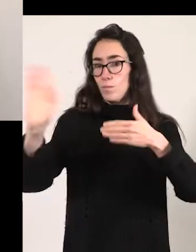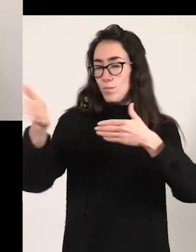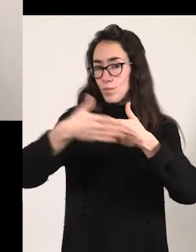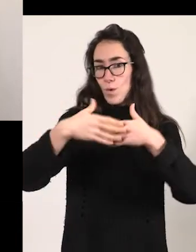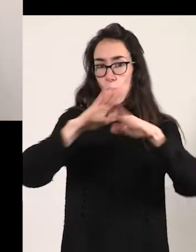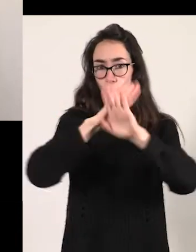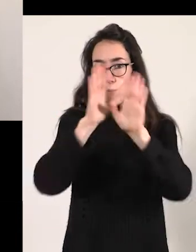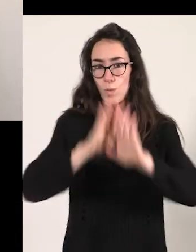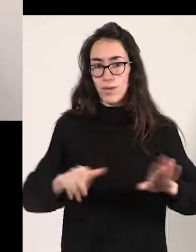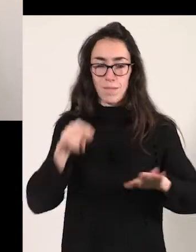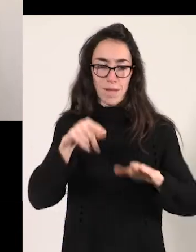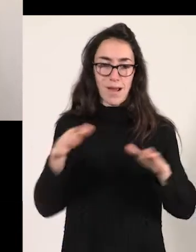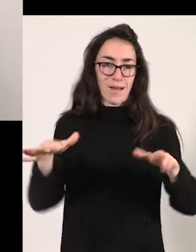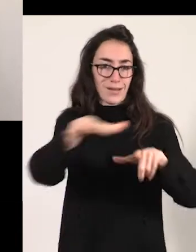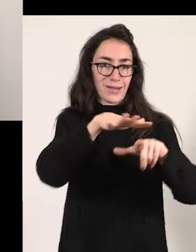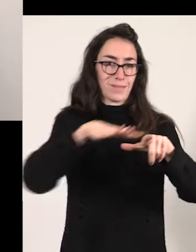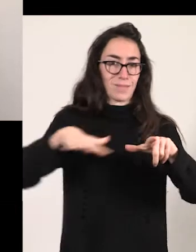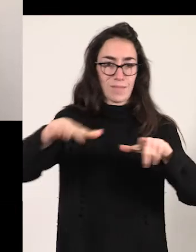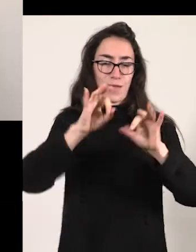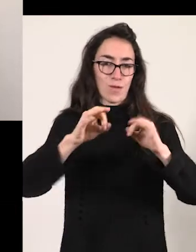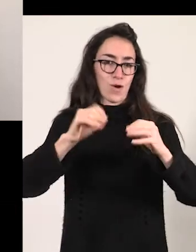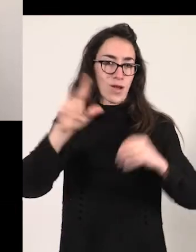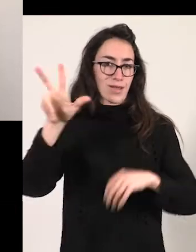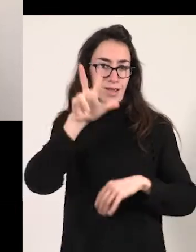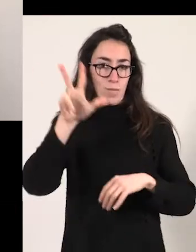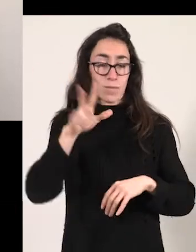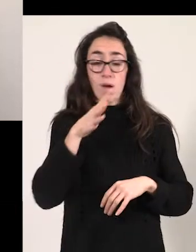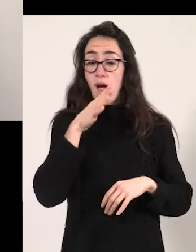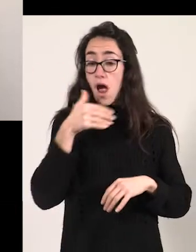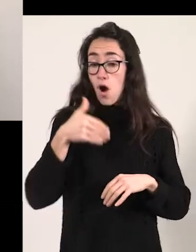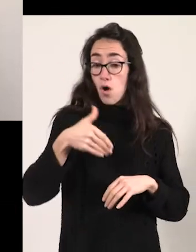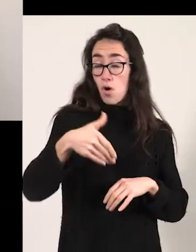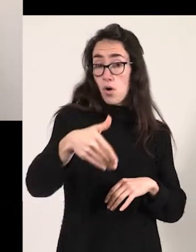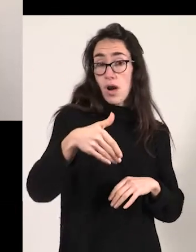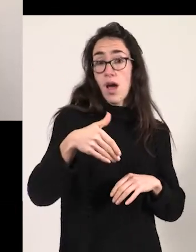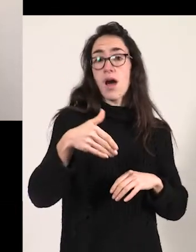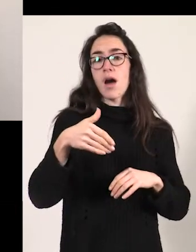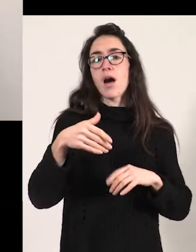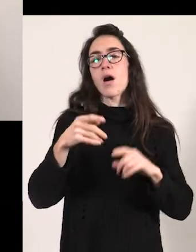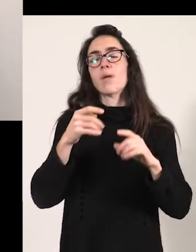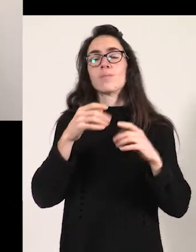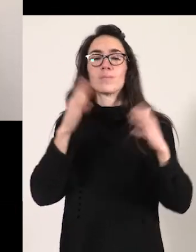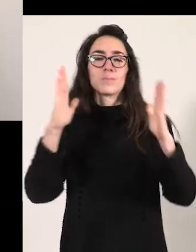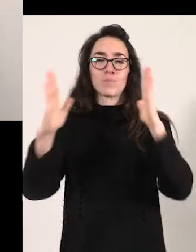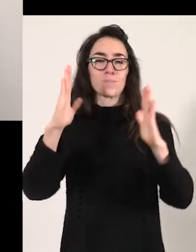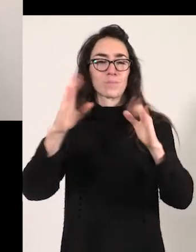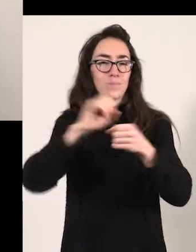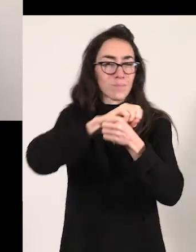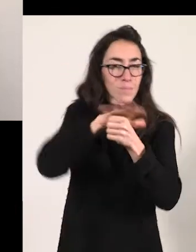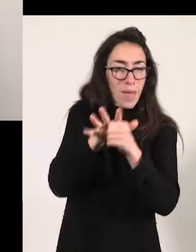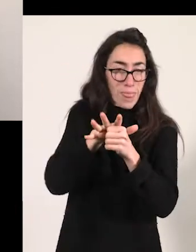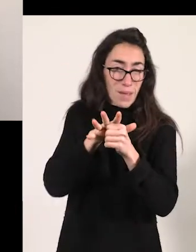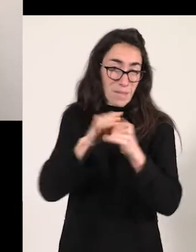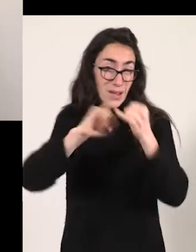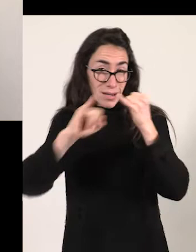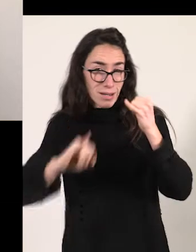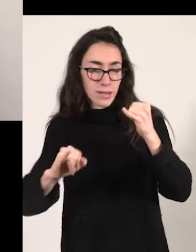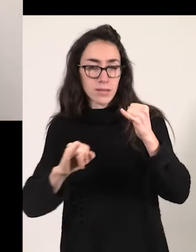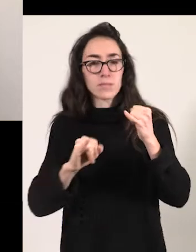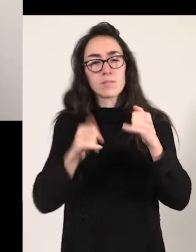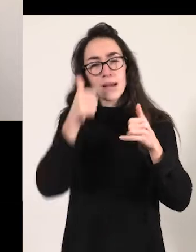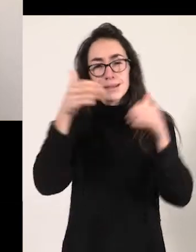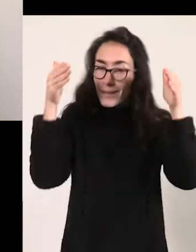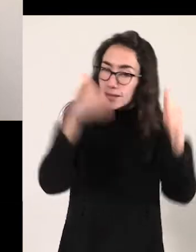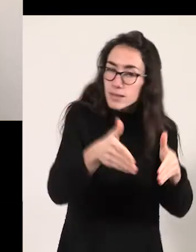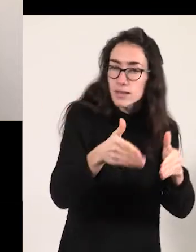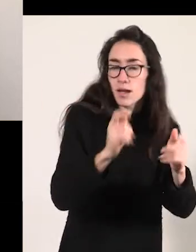última sesión de los encuentros feministas Laudiotik plazara. Durante los próximos minutos vamos a dibujar una realidad distinta de la pandemia. Hoy